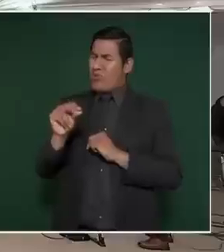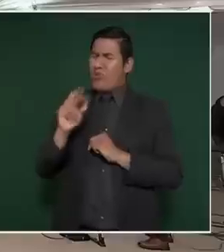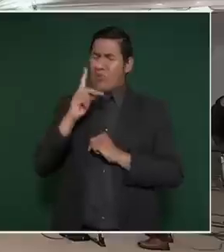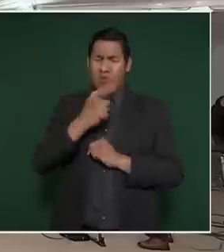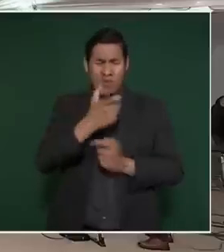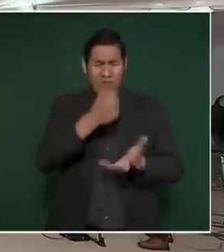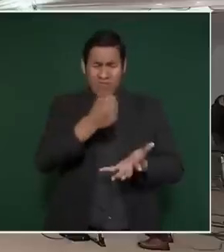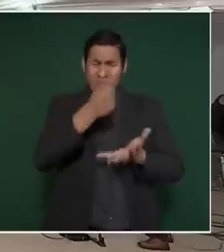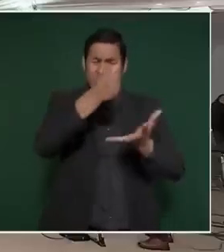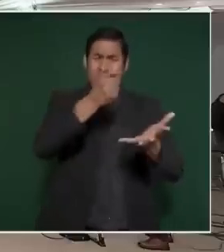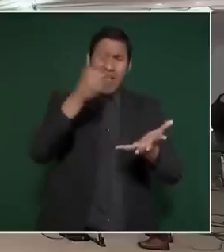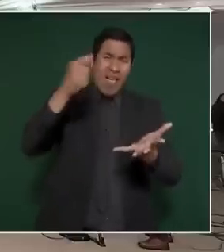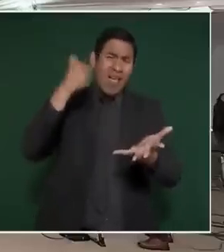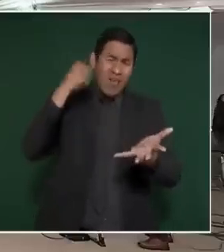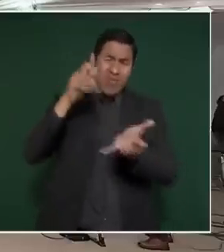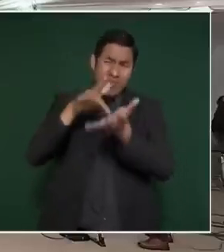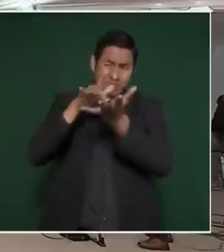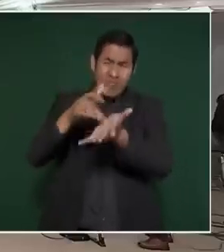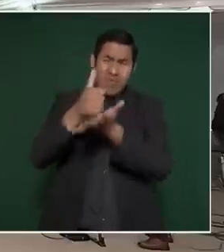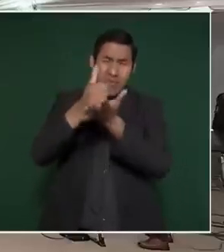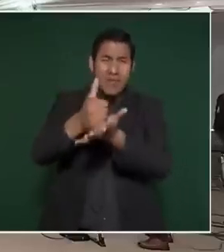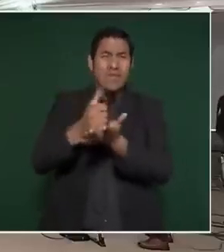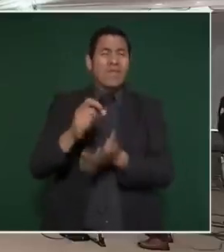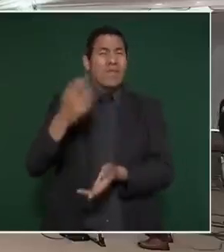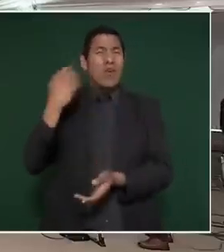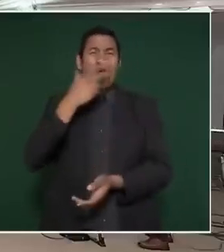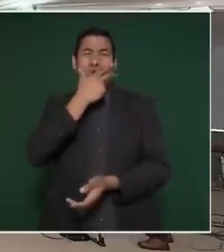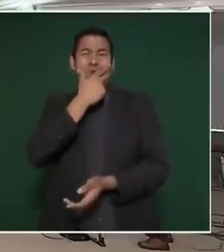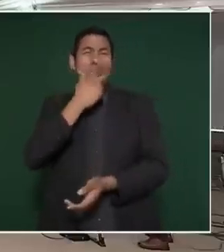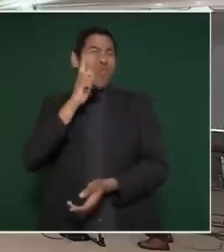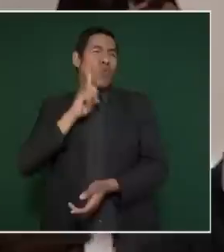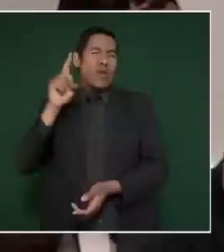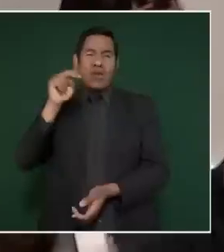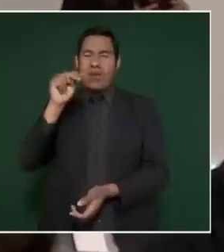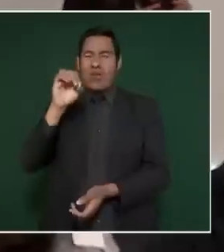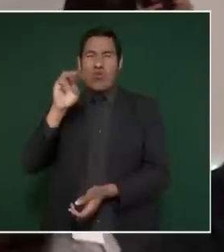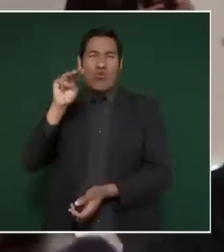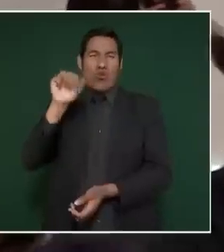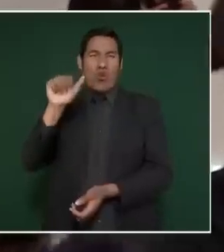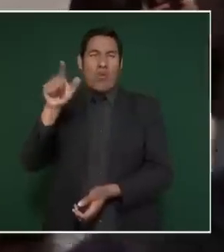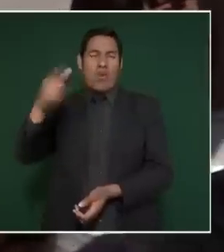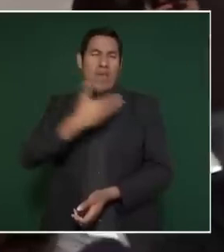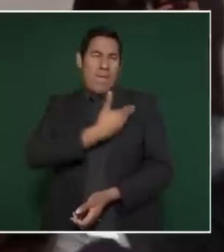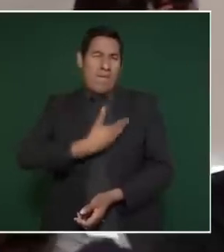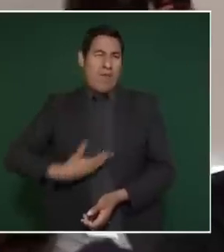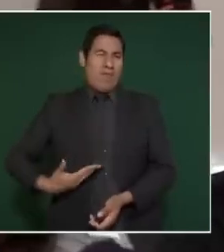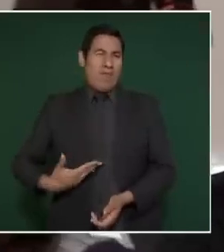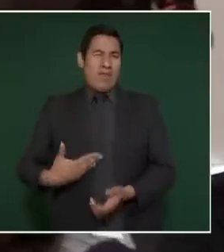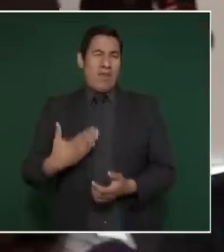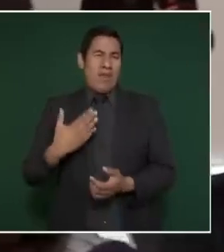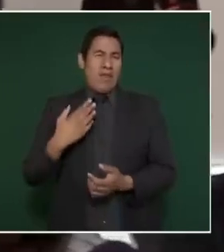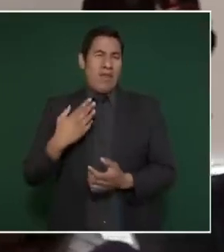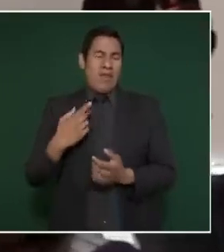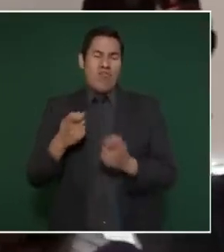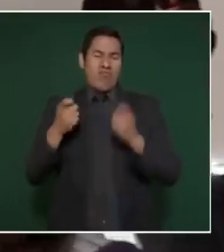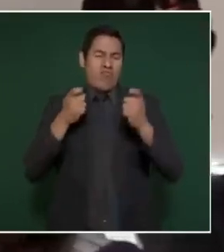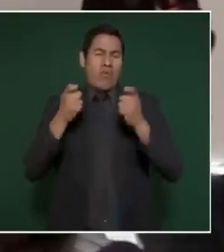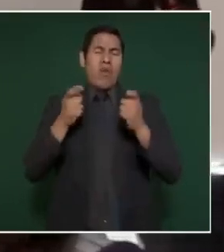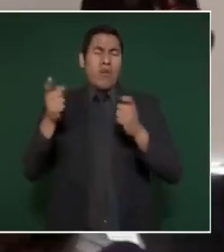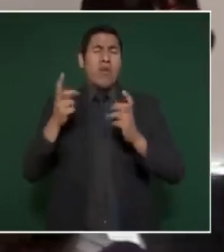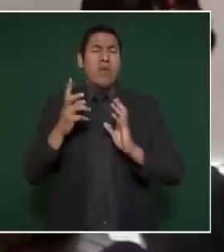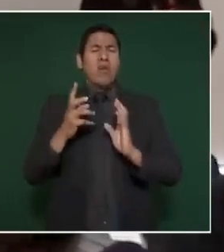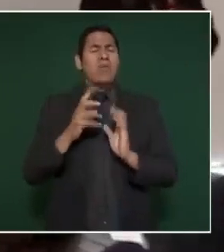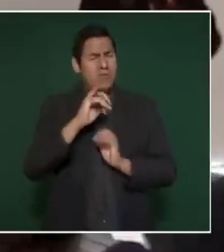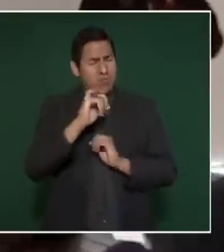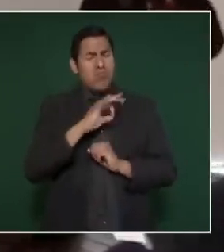Acapulco. Hubo una respuesta por parte de la ministra presidenta, Norma Lucía Piña Hernández, en un sentido favorable de dialogar